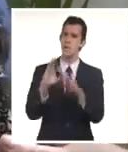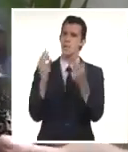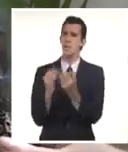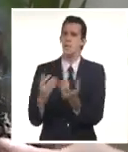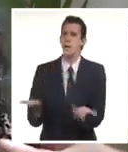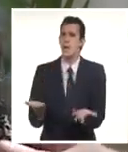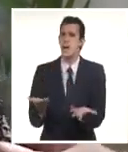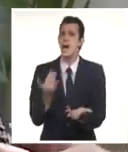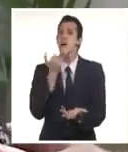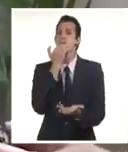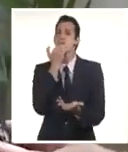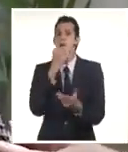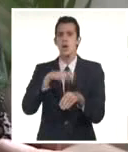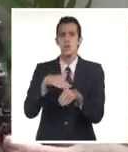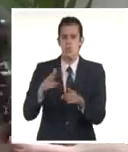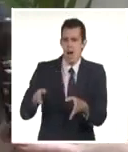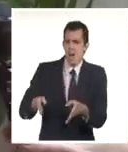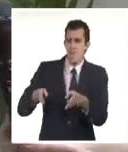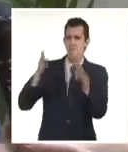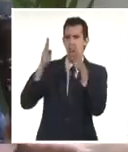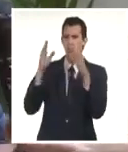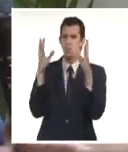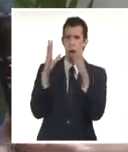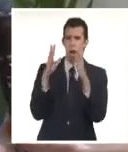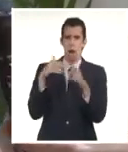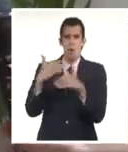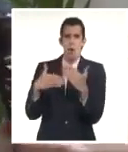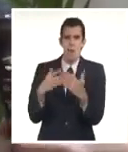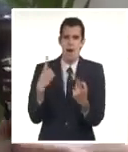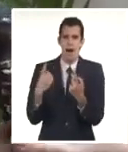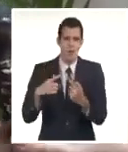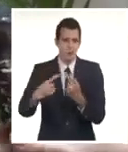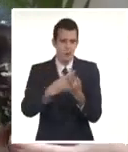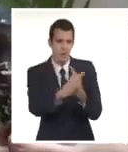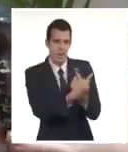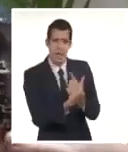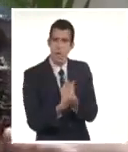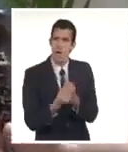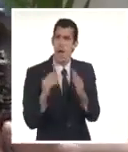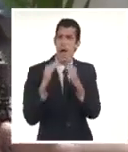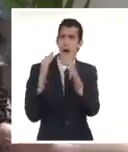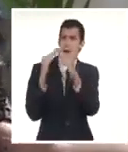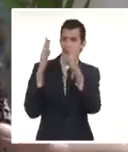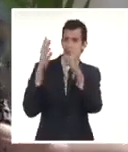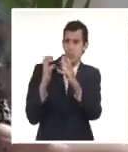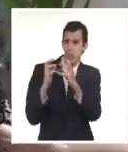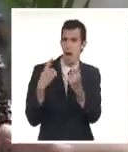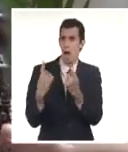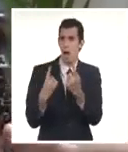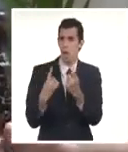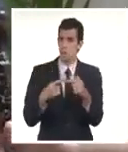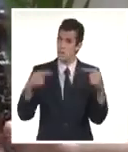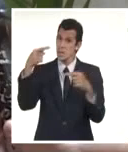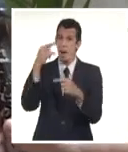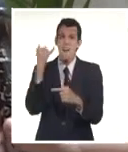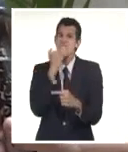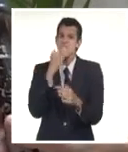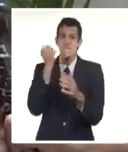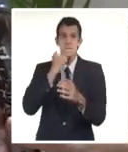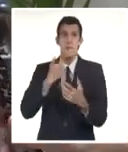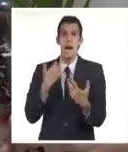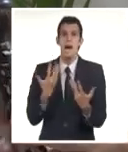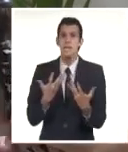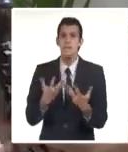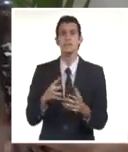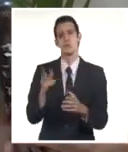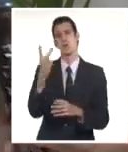vecinos del lugar donde ocurren los hechos, o sea, del Hotel Saratoga, que serán afectadas las viviendas, particularmente dos edificios. Para eso se está confeccionando